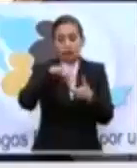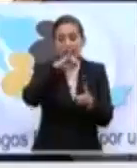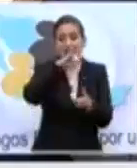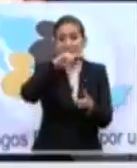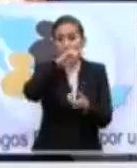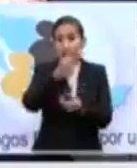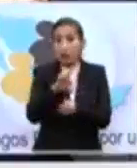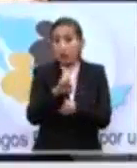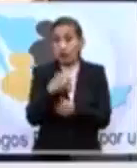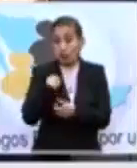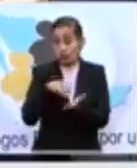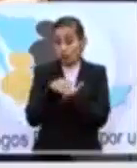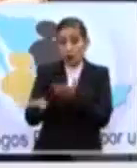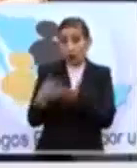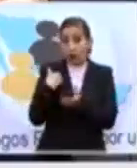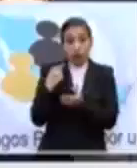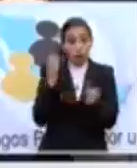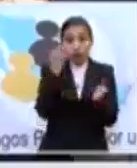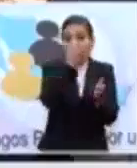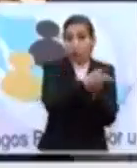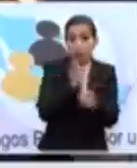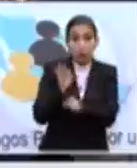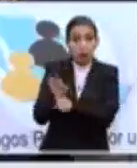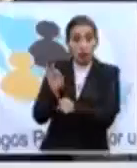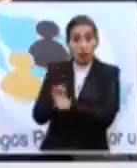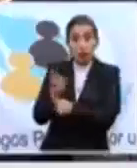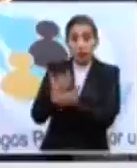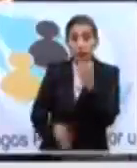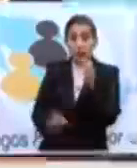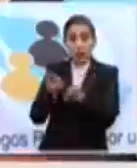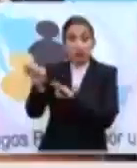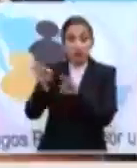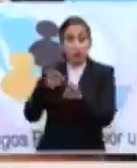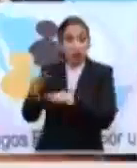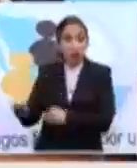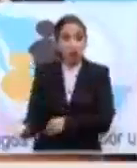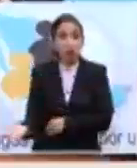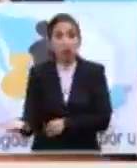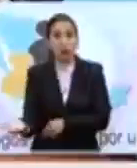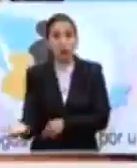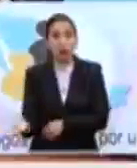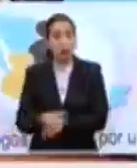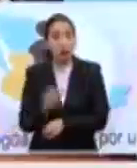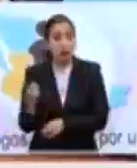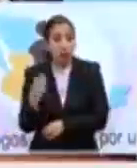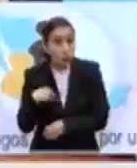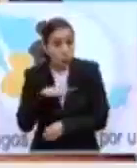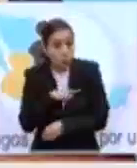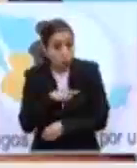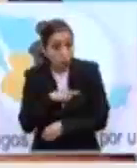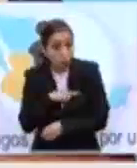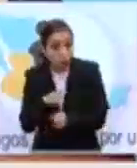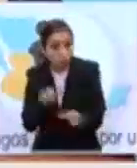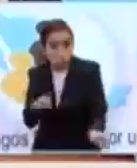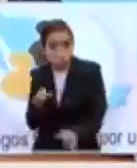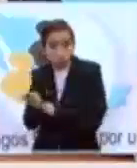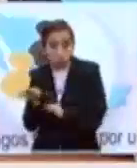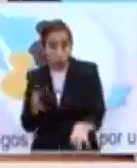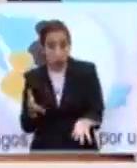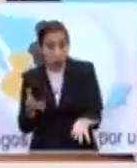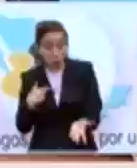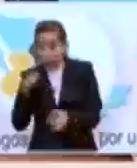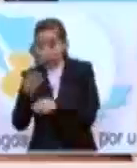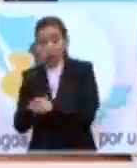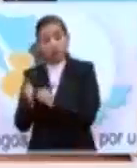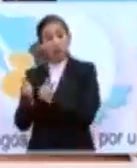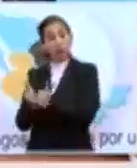ISSSTE? Estamos fuera, nosotros no quedamos amparados en este seguro de desempleo. ¿Que nunca vamos a estar desempleados? Porque somos